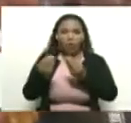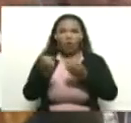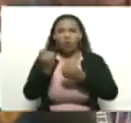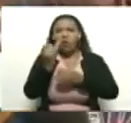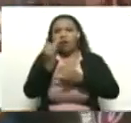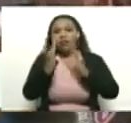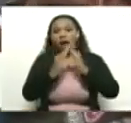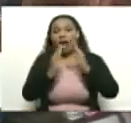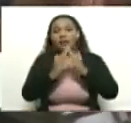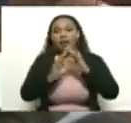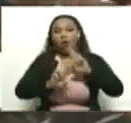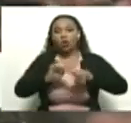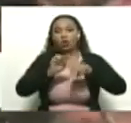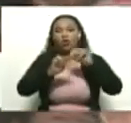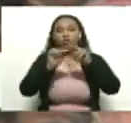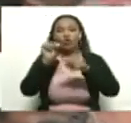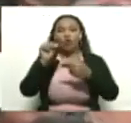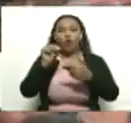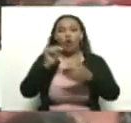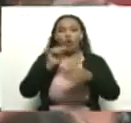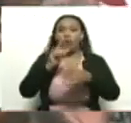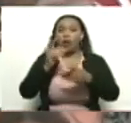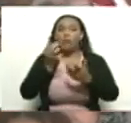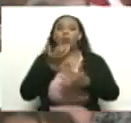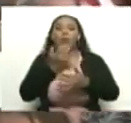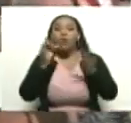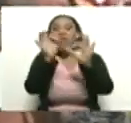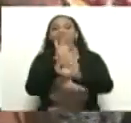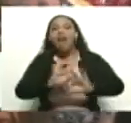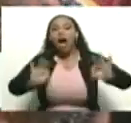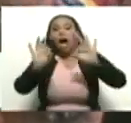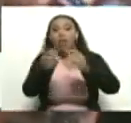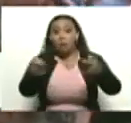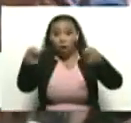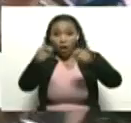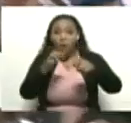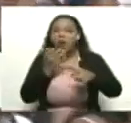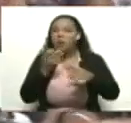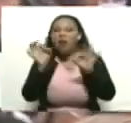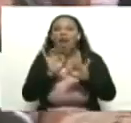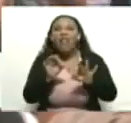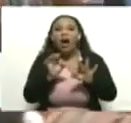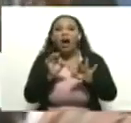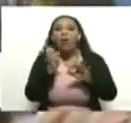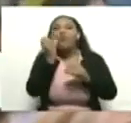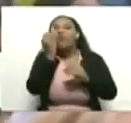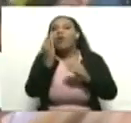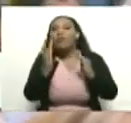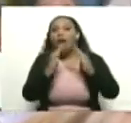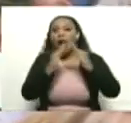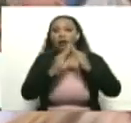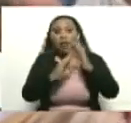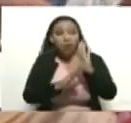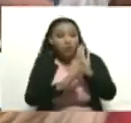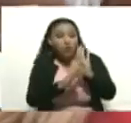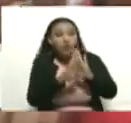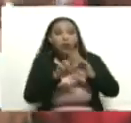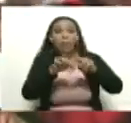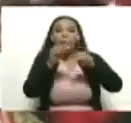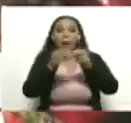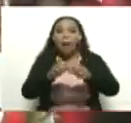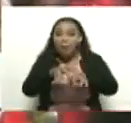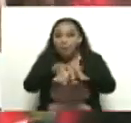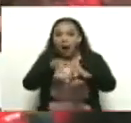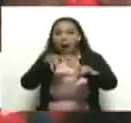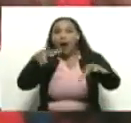construido aquí si no hubiese habido las sanciones y el bloqueo? ¿Cómo estaría la situación de nuestro país? Ah,